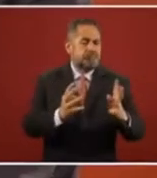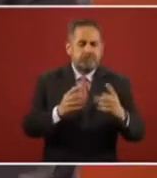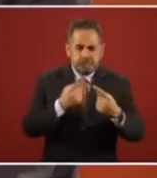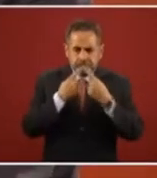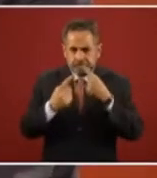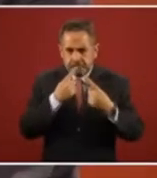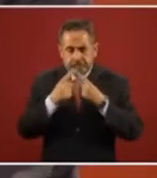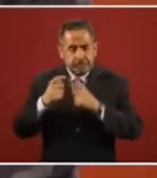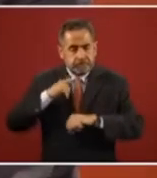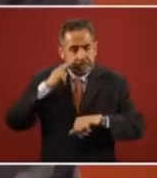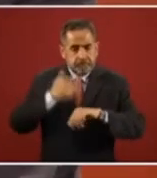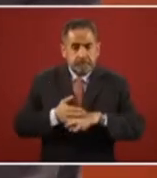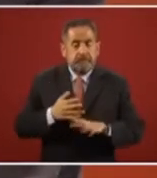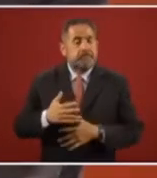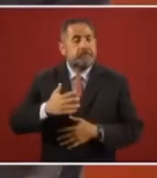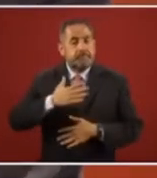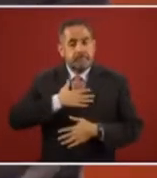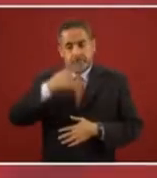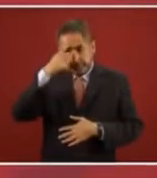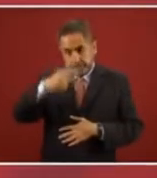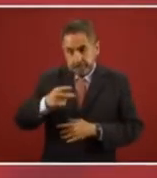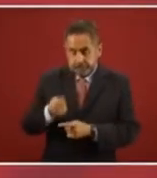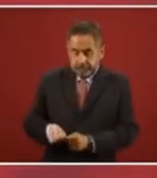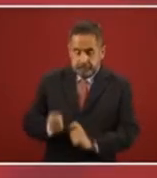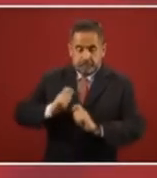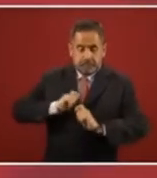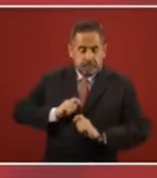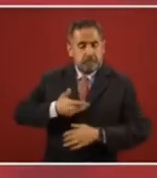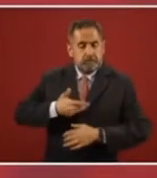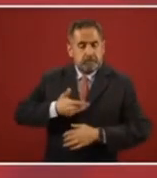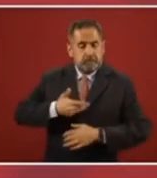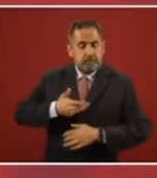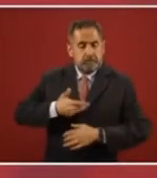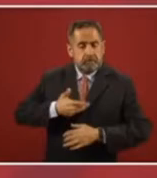porque a méxico le corresponde ahora la presidencia